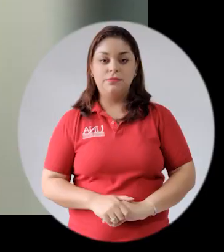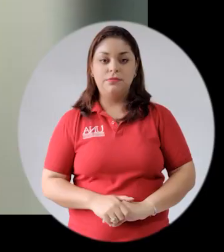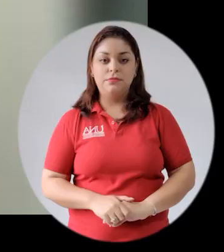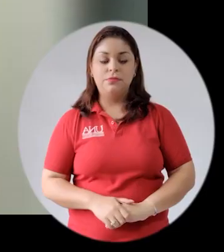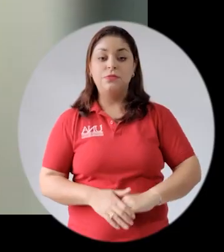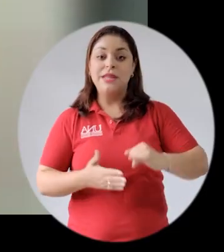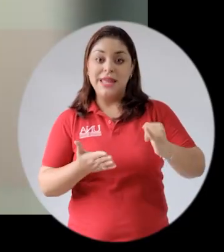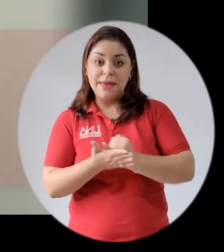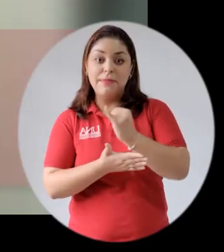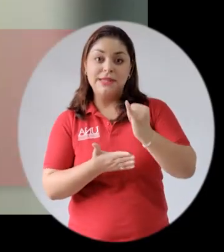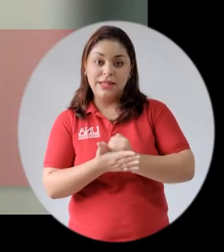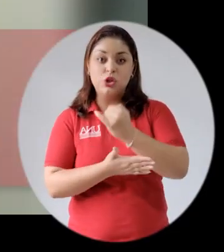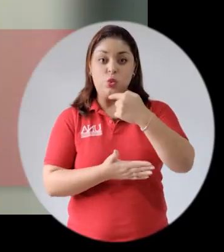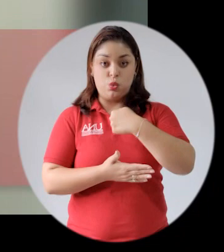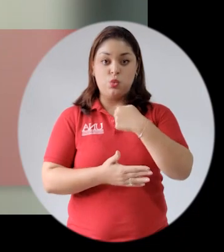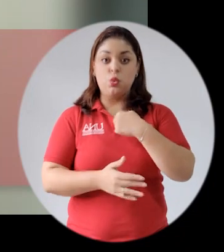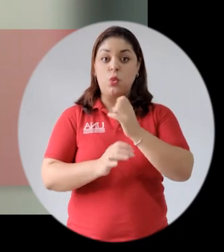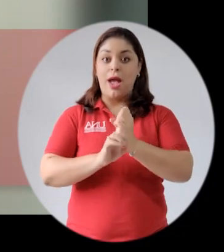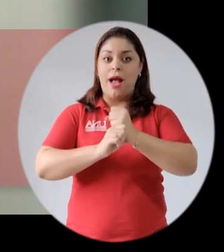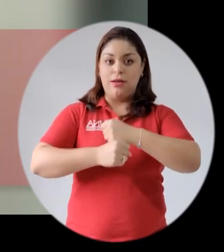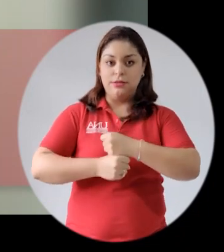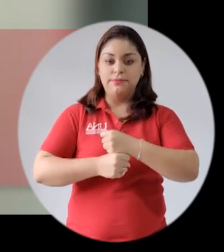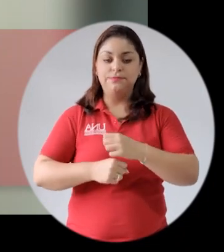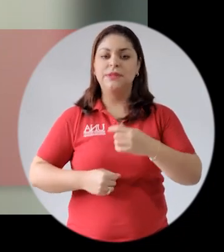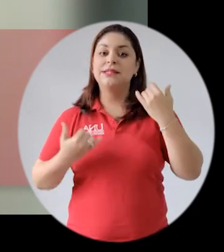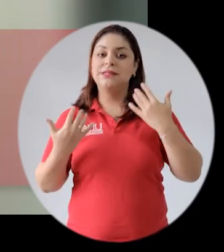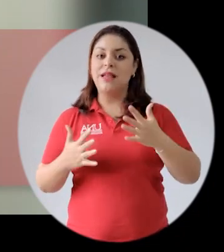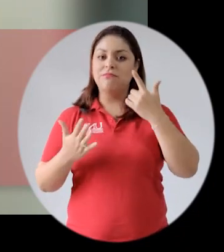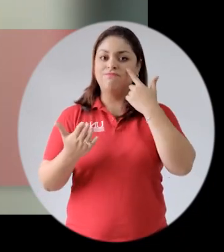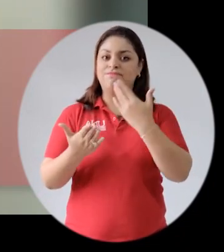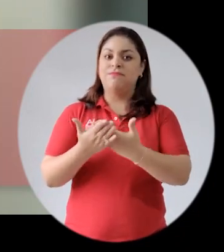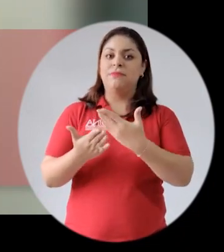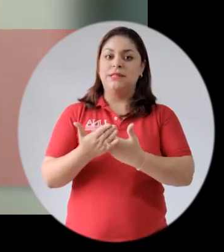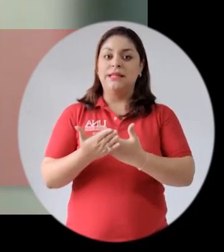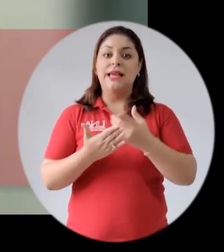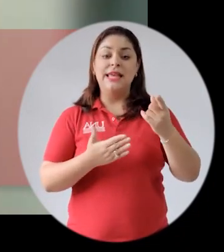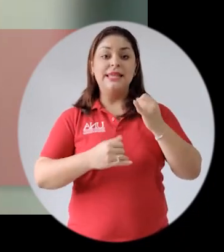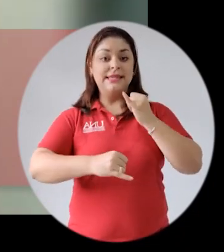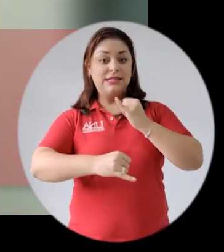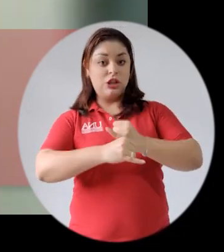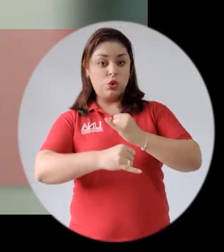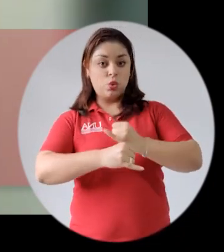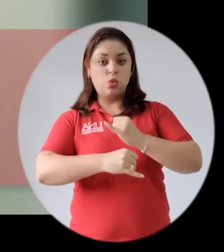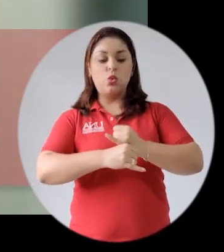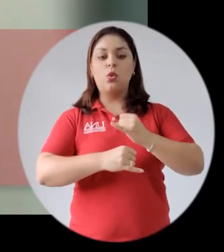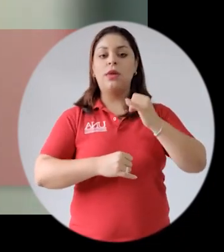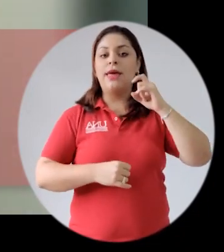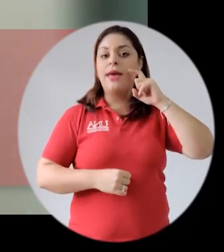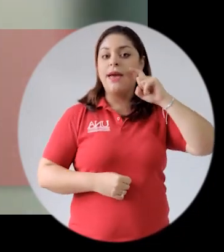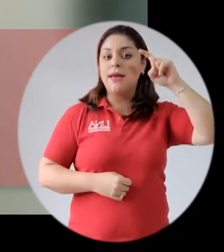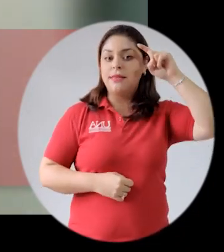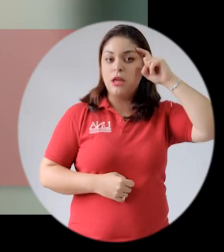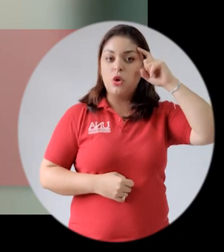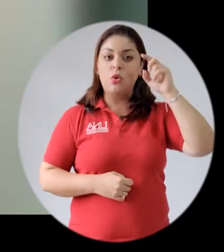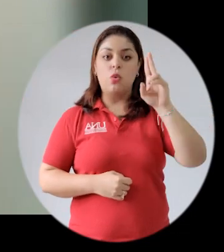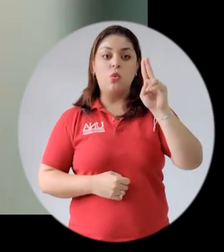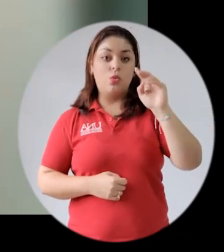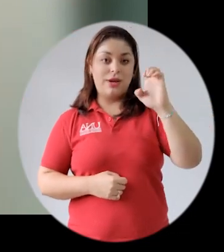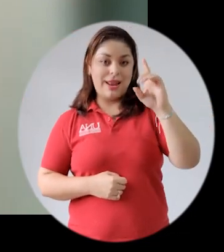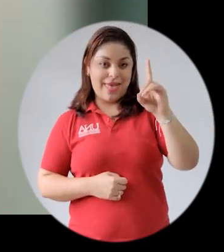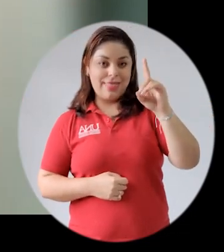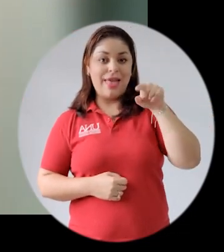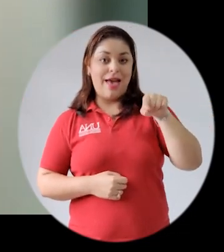del Instituto de Estudios de Género de la Universidad Estatal a Distancia. Ella indicó que su preocupación porque las mujeres migrantes y